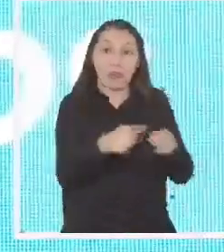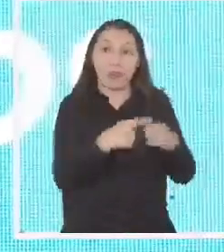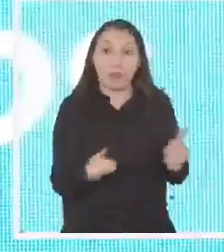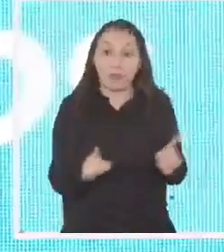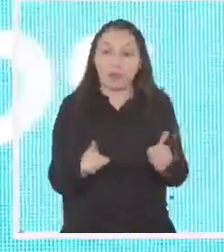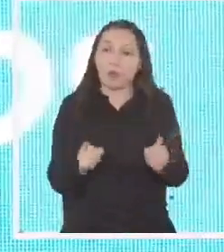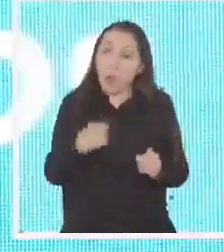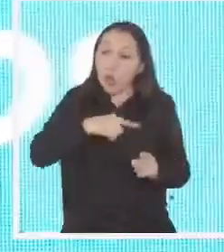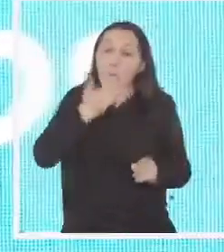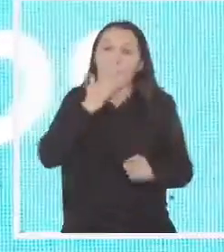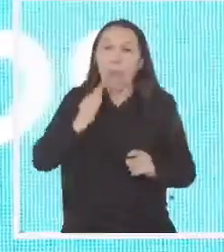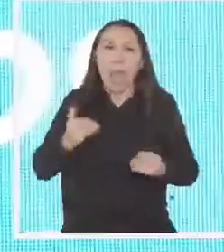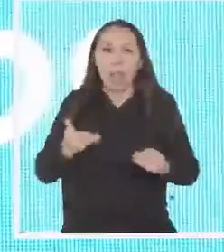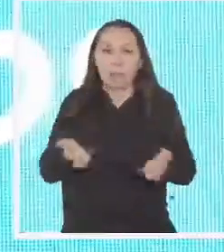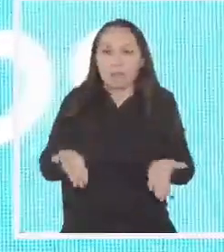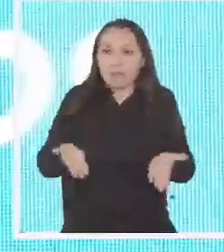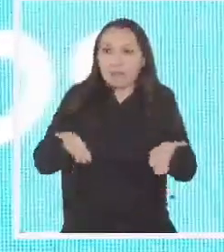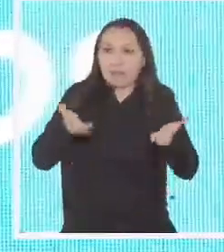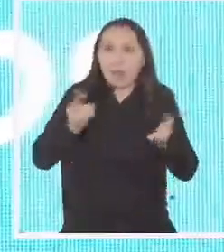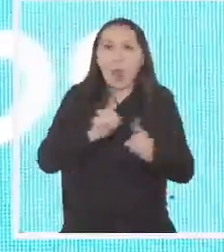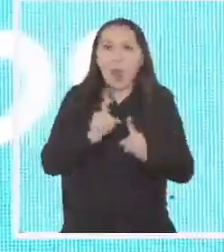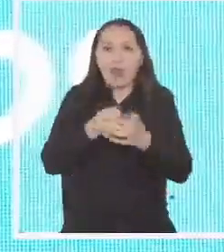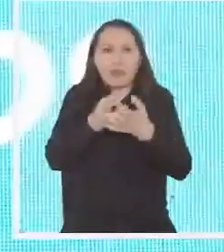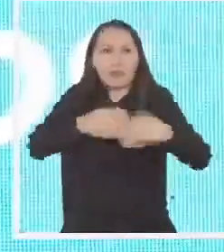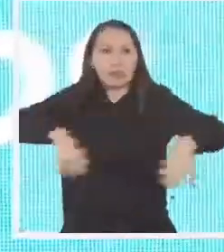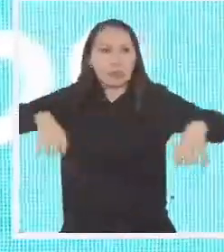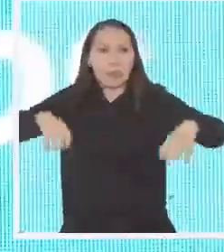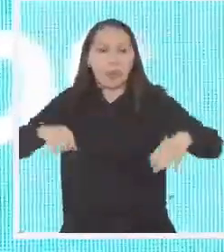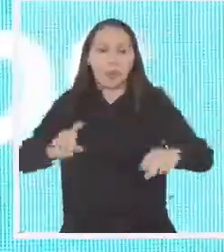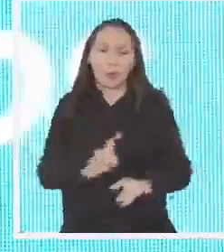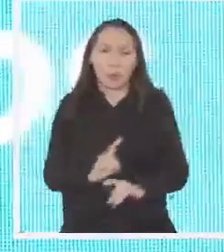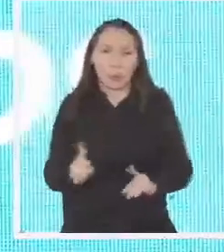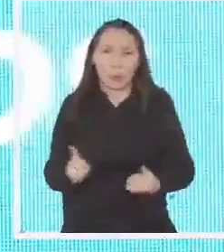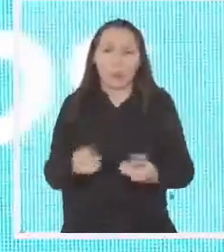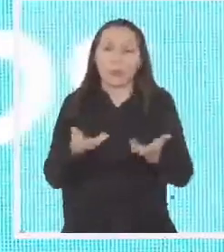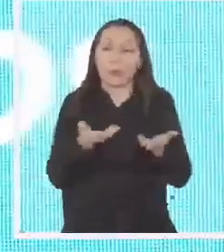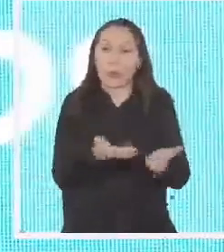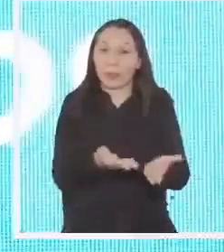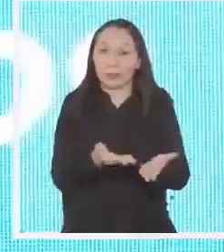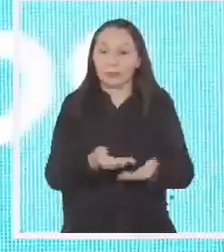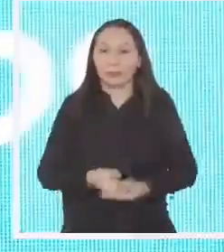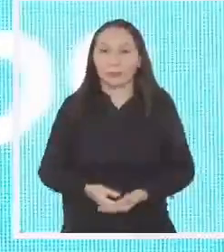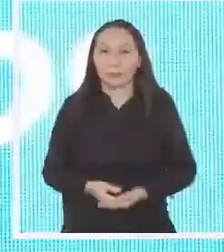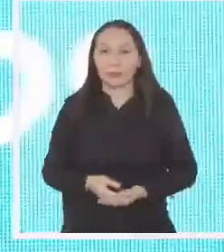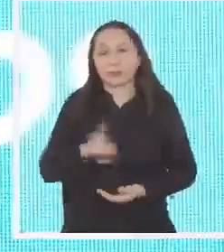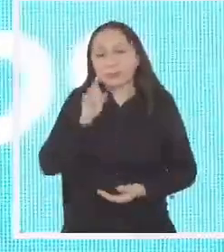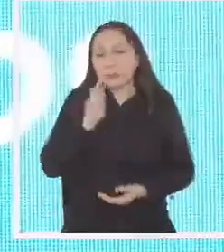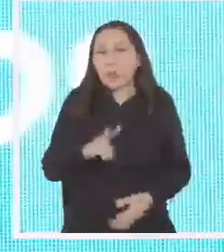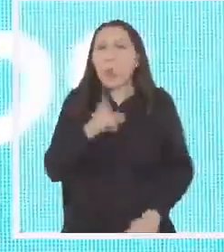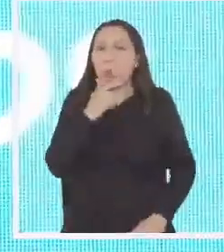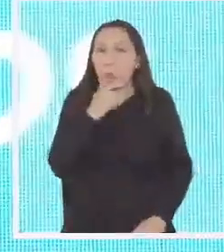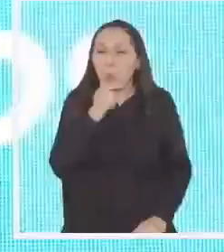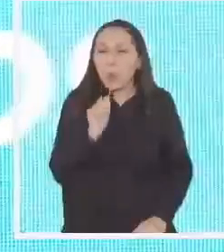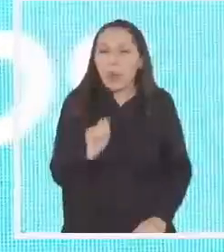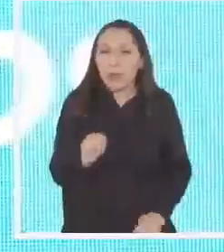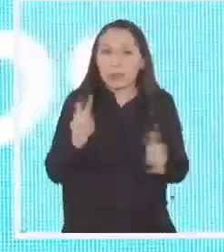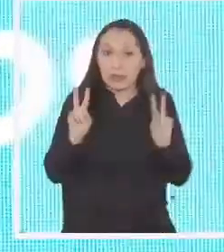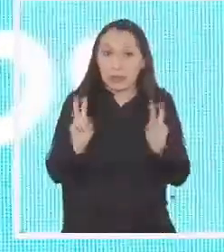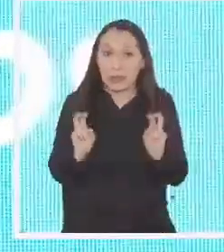tenemos nos enriquezcan y no nos dividan. Y en eso no me cabe ninguna duda